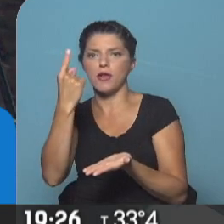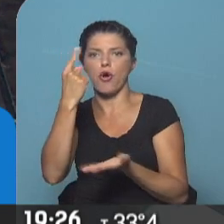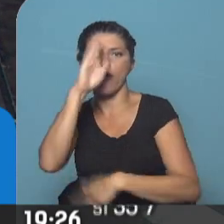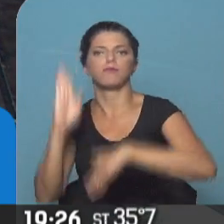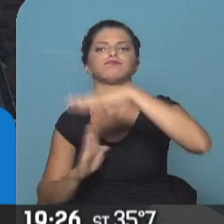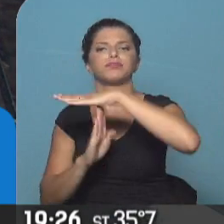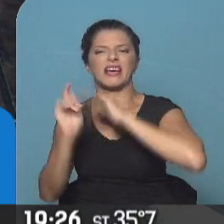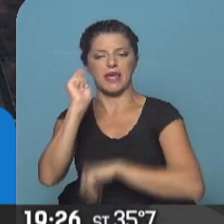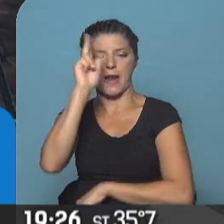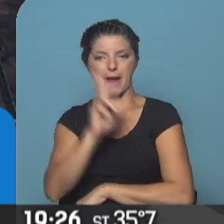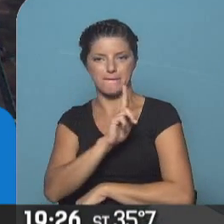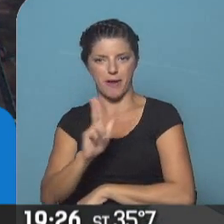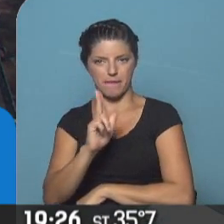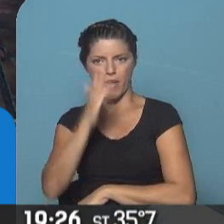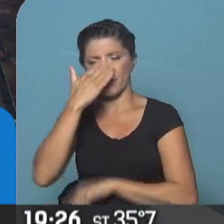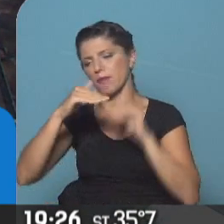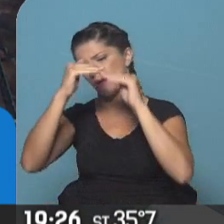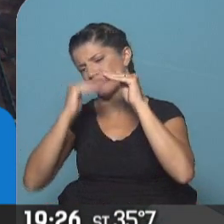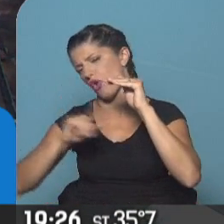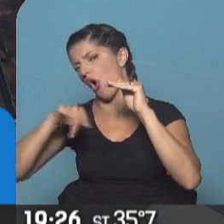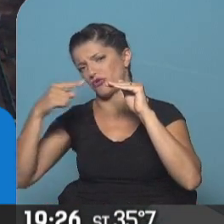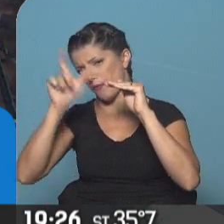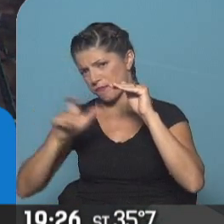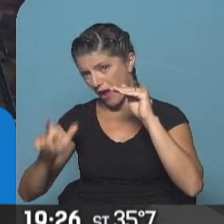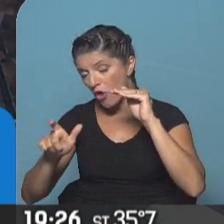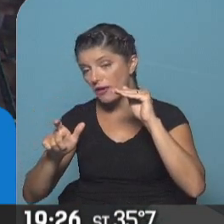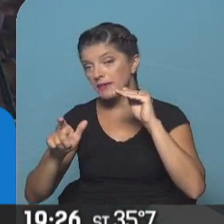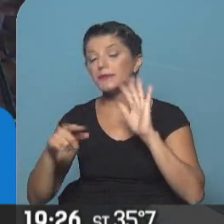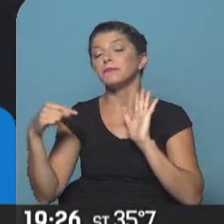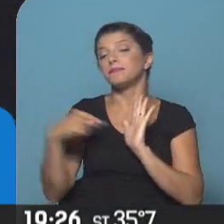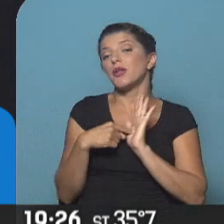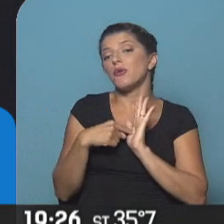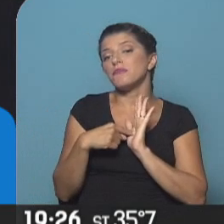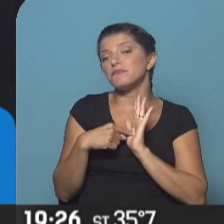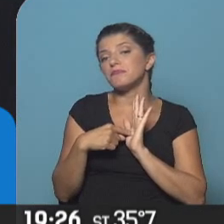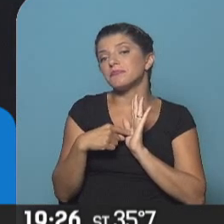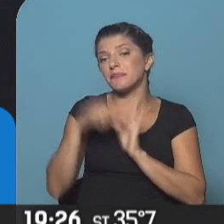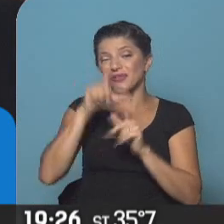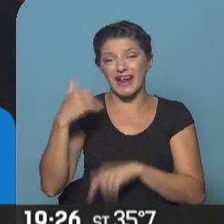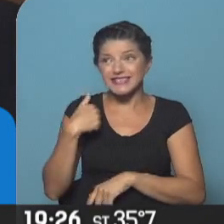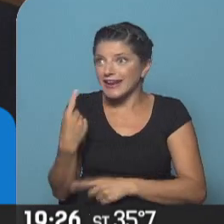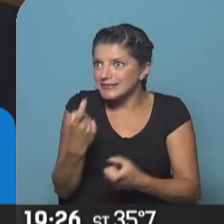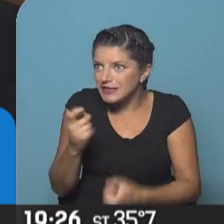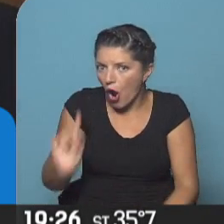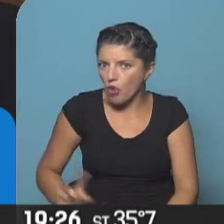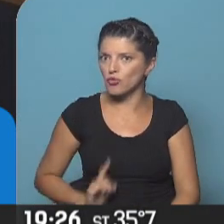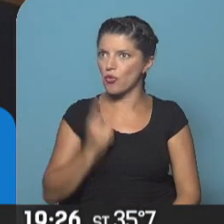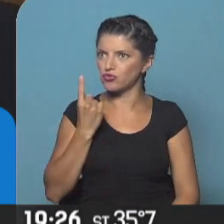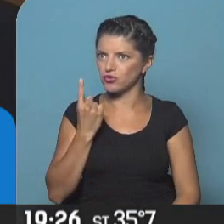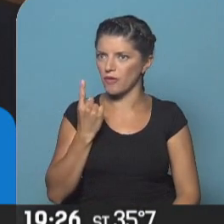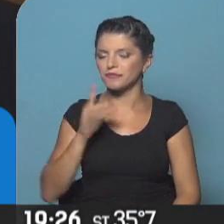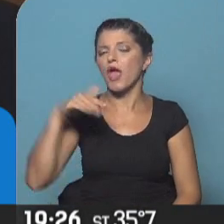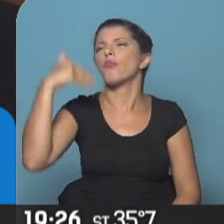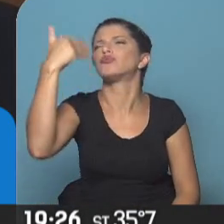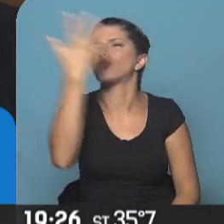líder. Y ese orgullo lo tenemos que tener. Es el argentino lejos. Dentro de 500 años van a decir que es